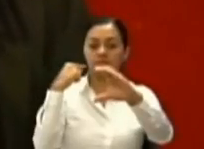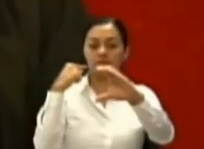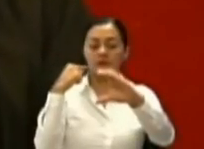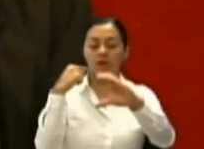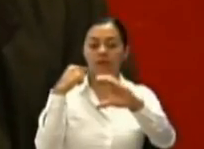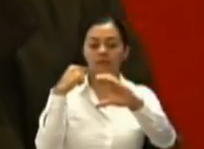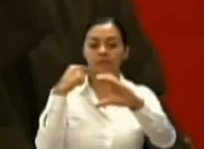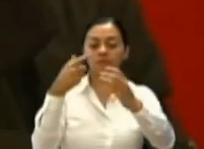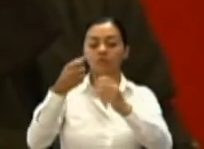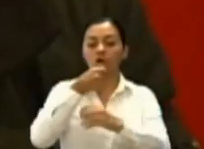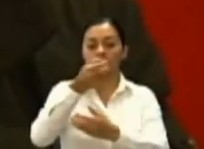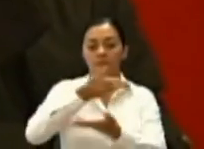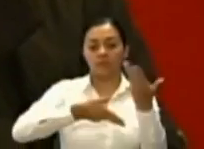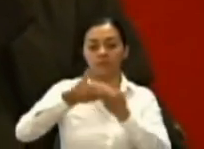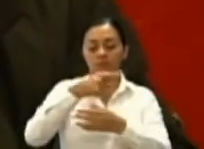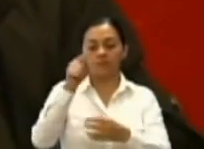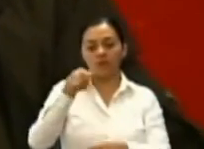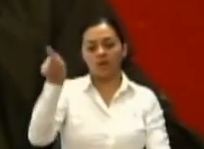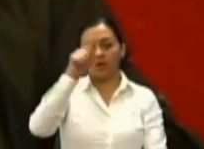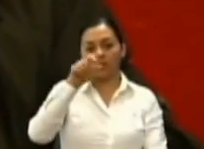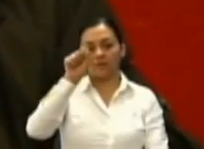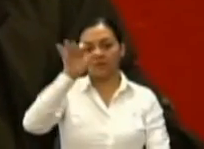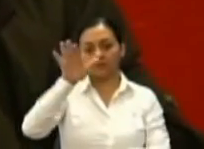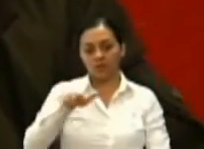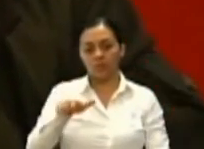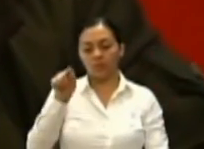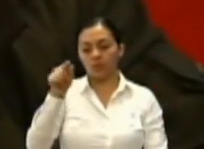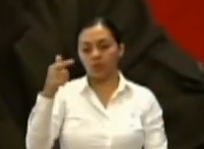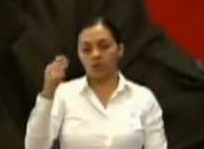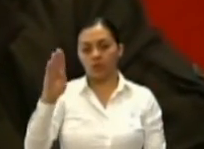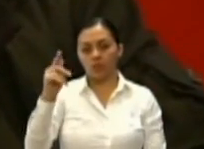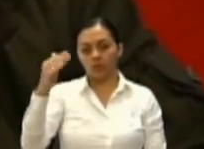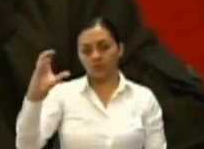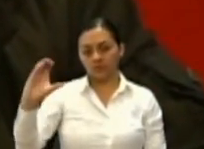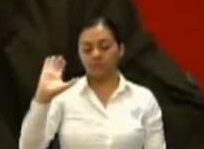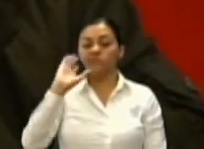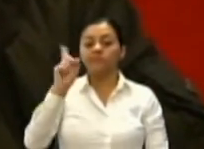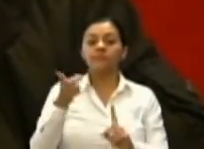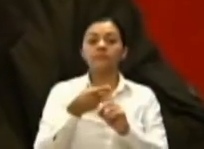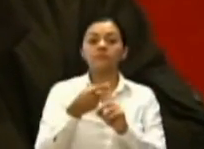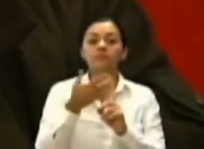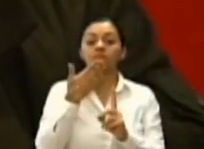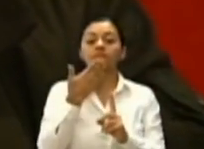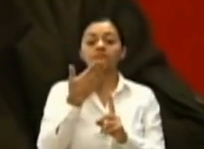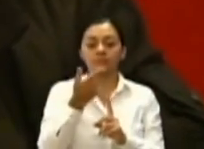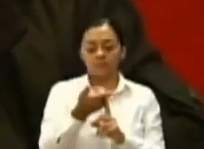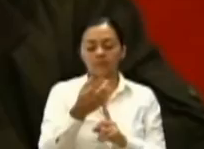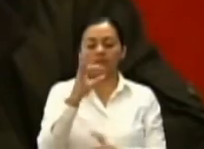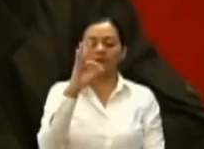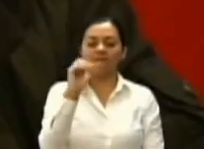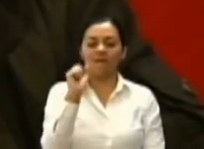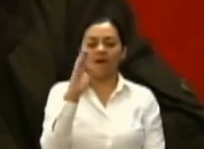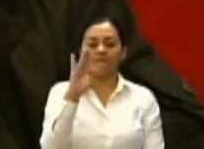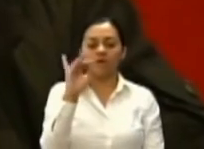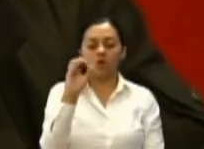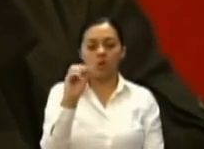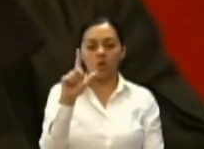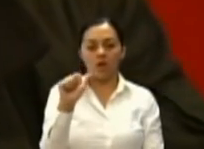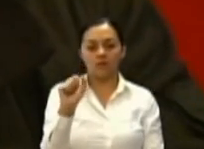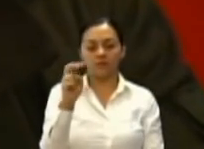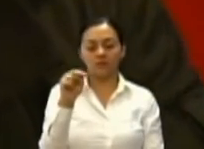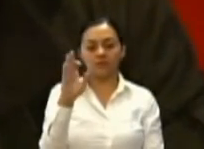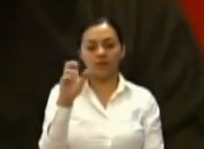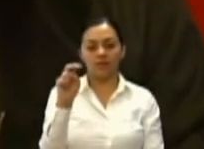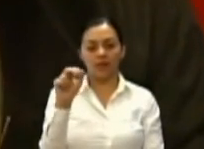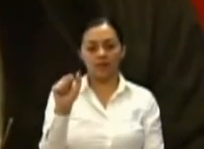conversatorios arrobas de com punto común ppc en primer instancia vamos a invitar a fabiola santana ella viene deportes de televisión